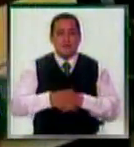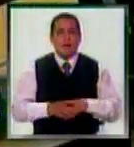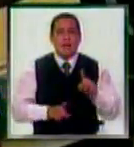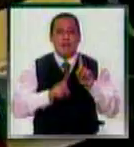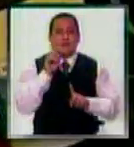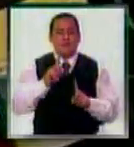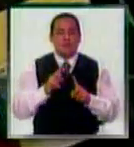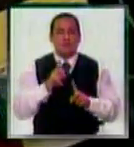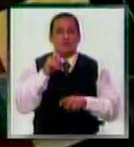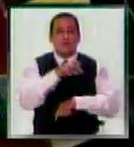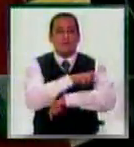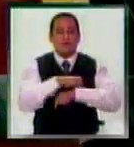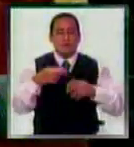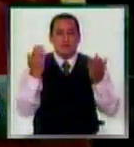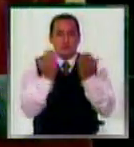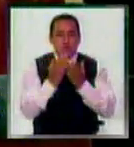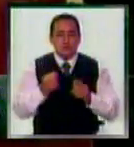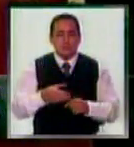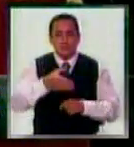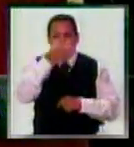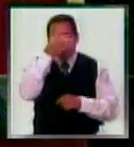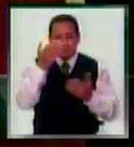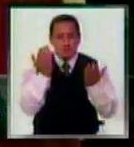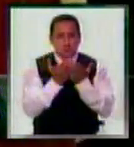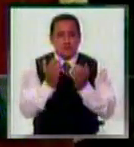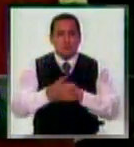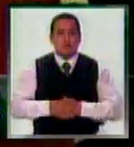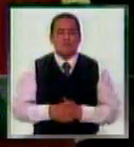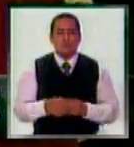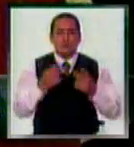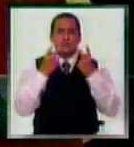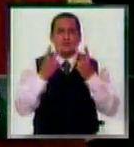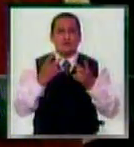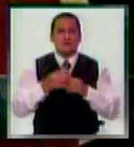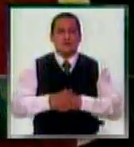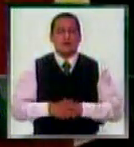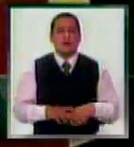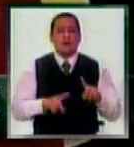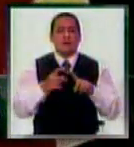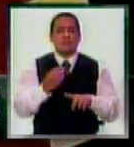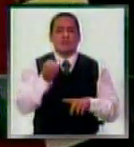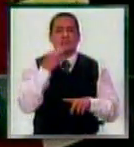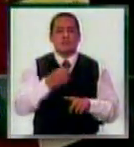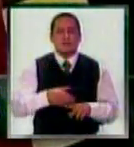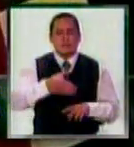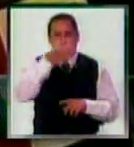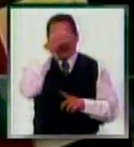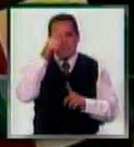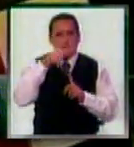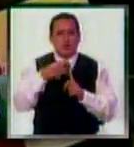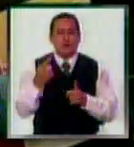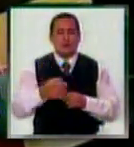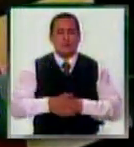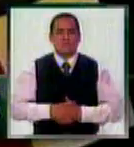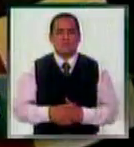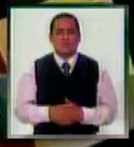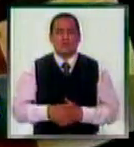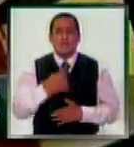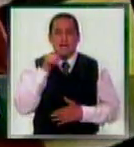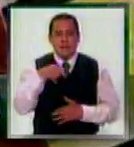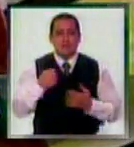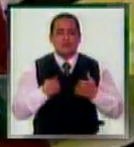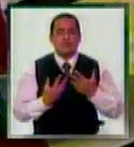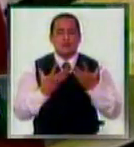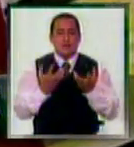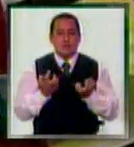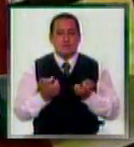algo, una profesión, una técnica. Por eso por ahí he visto algo, me dicen tecnología, tecnológicos. Eso es lo que